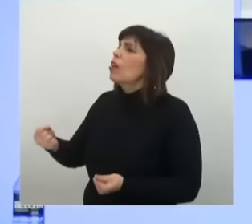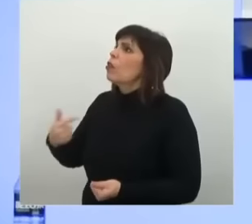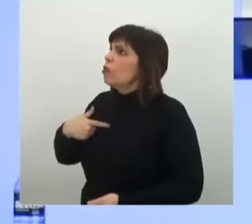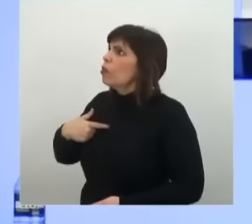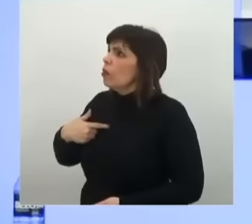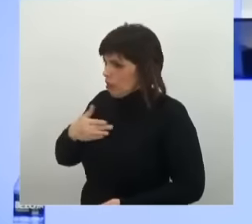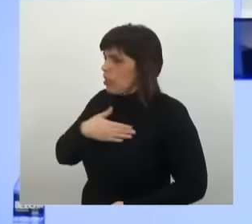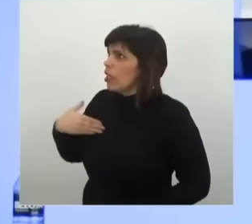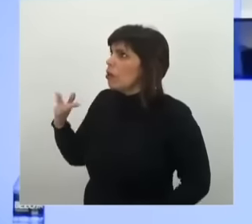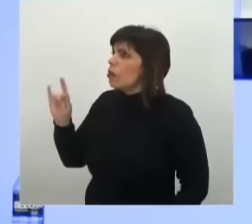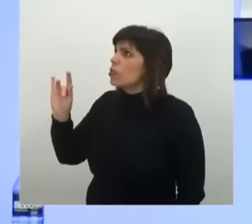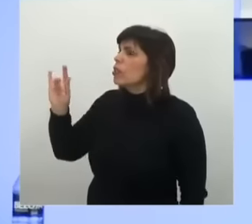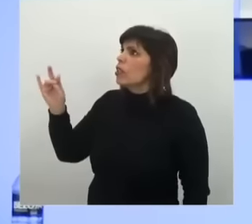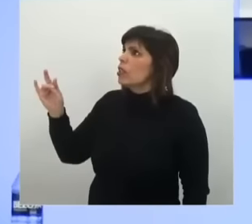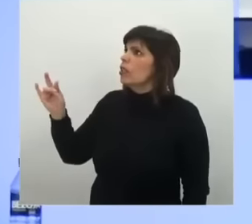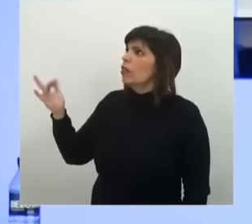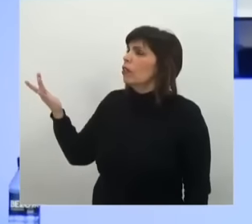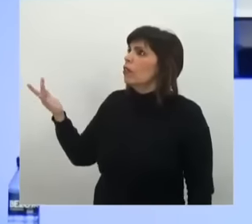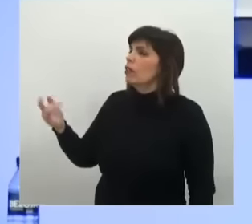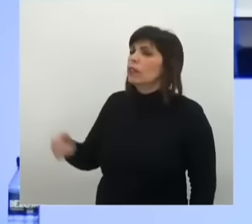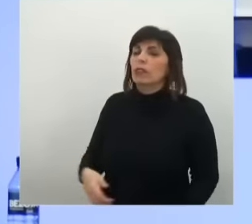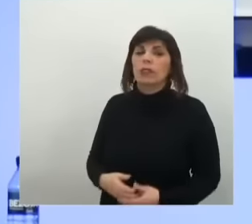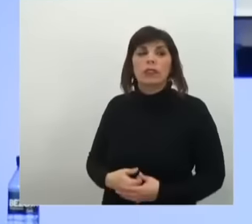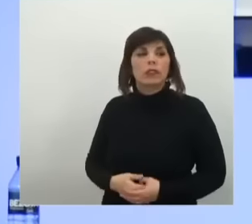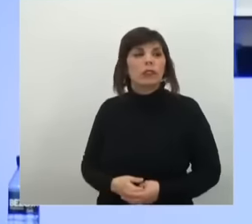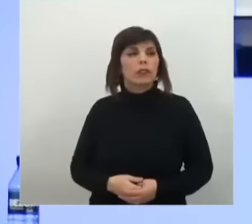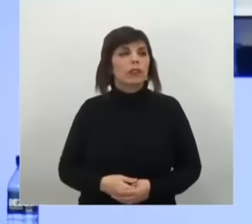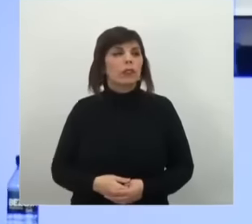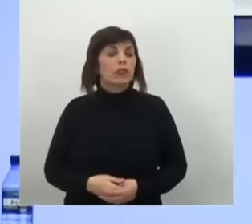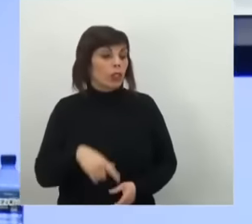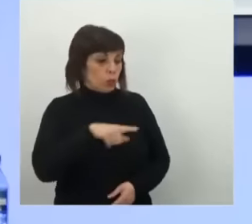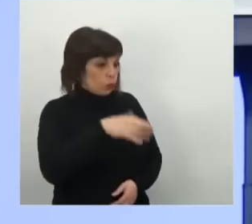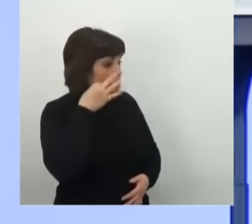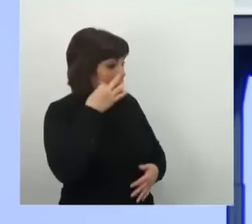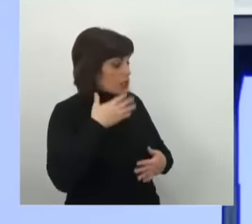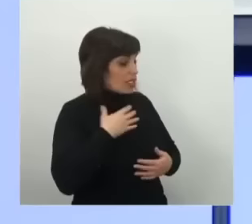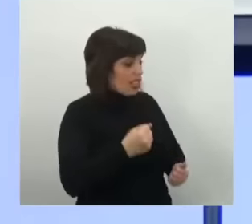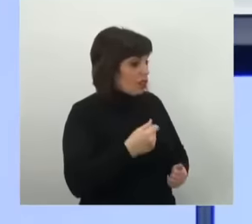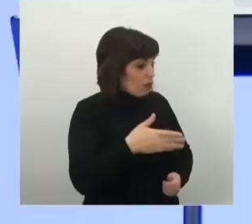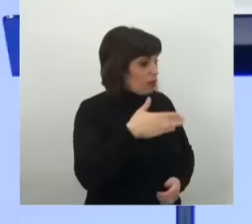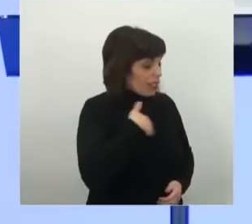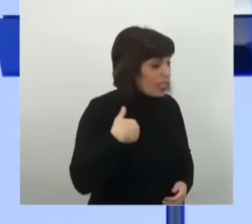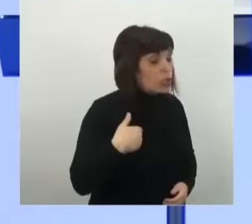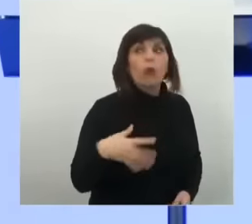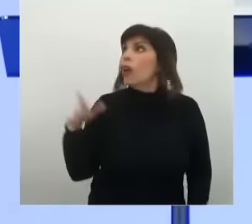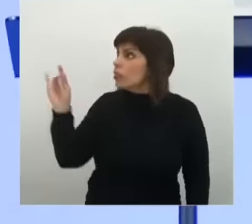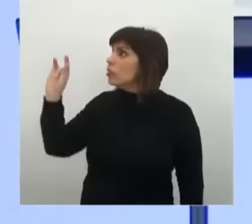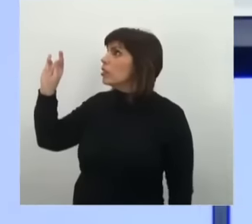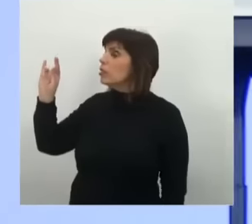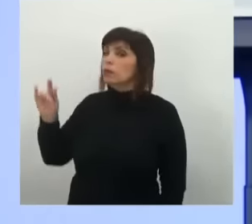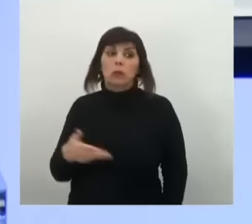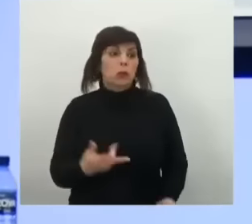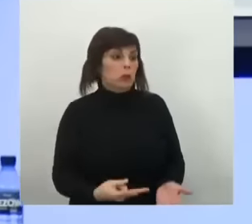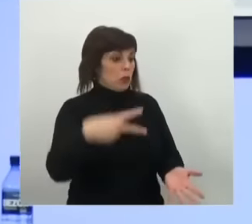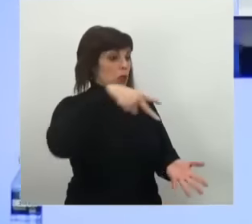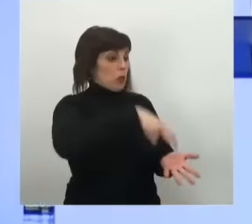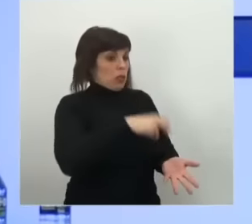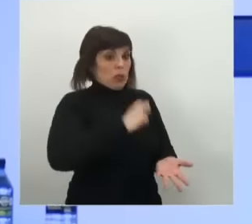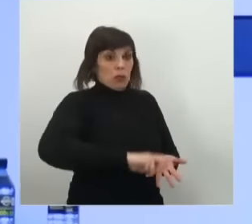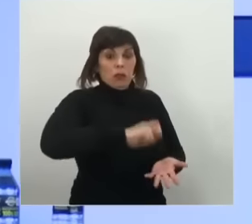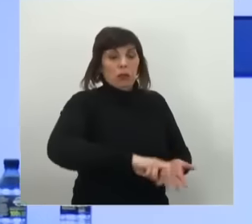sano estoy en una cama yo no provoque esto O sea que por supuesto que quiero ser sano Levántate y anda